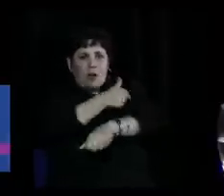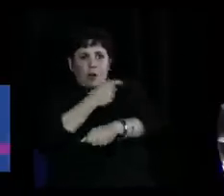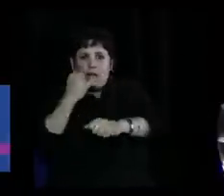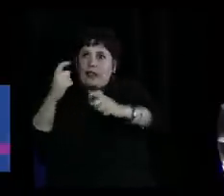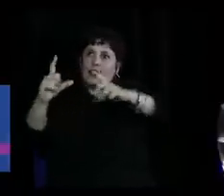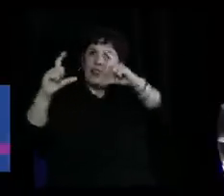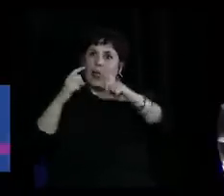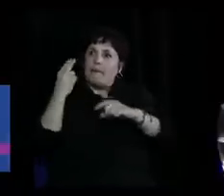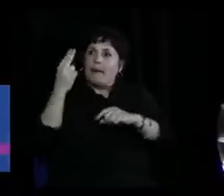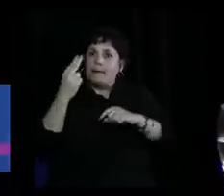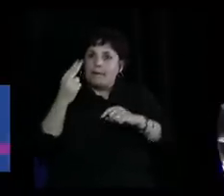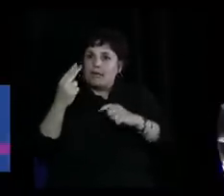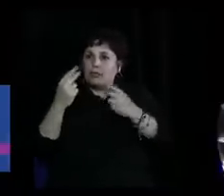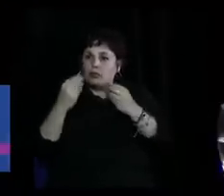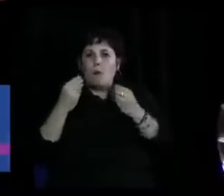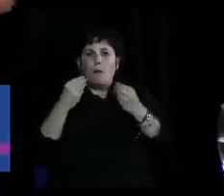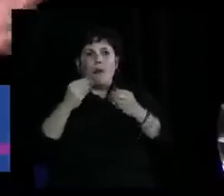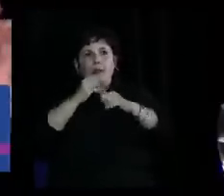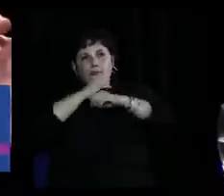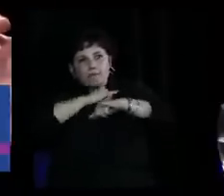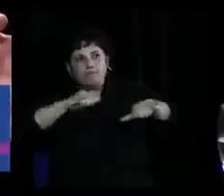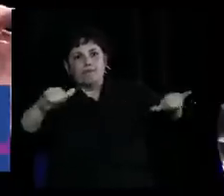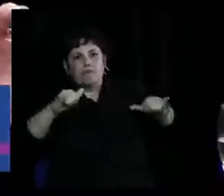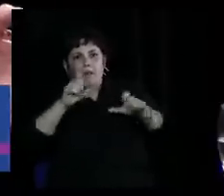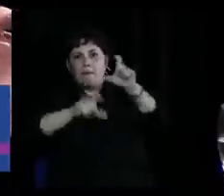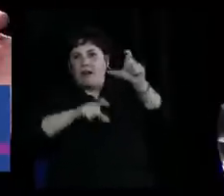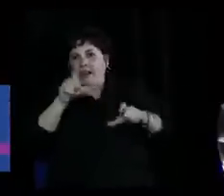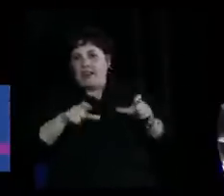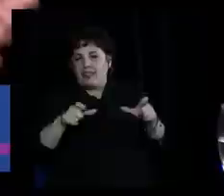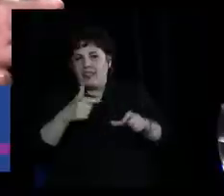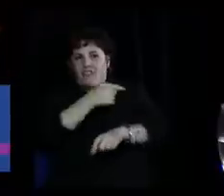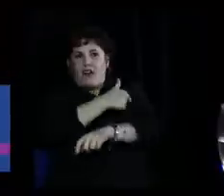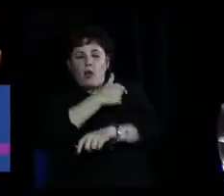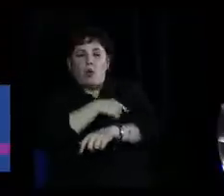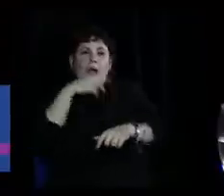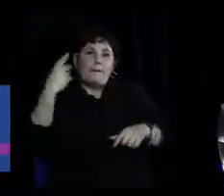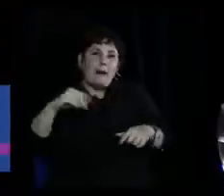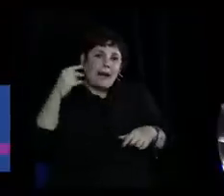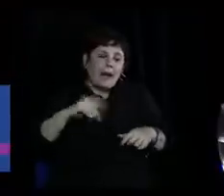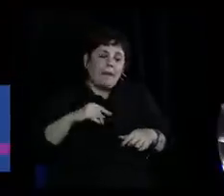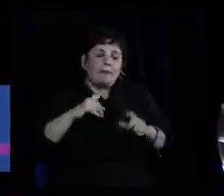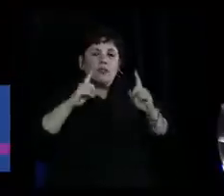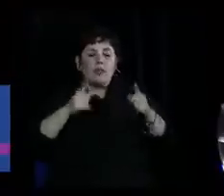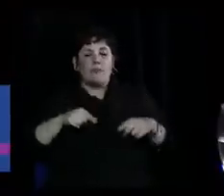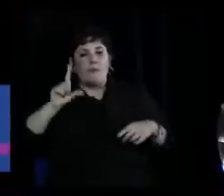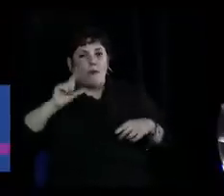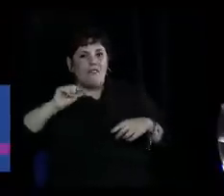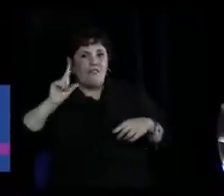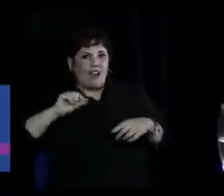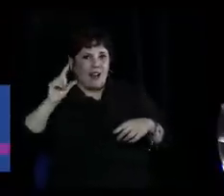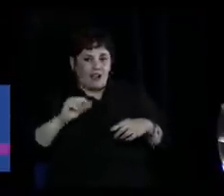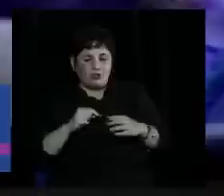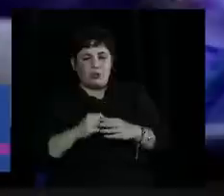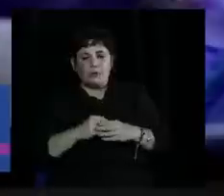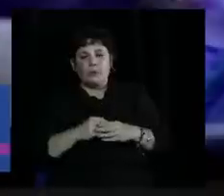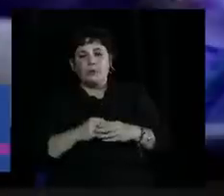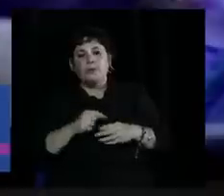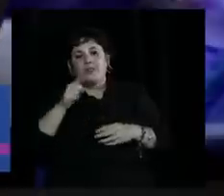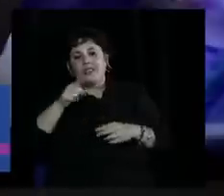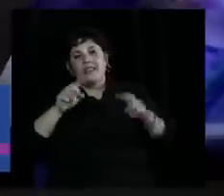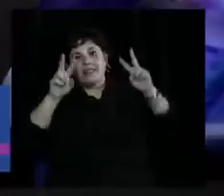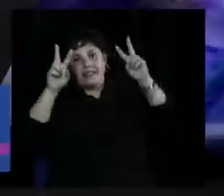patentes, la vacuna puede llegar a mucho más gente. Más rápido y más barato, ¿no? Este tema de